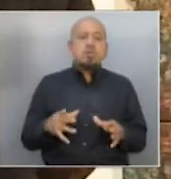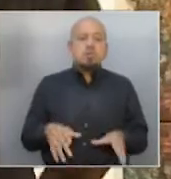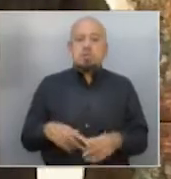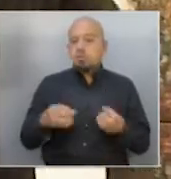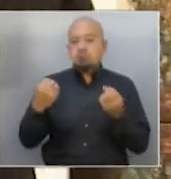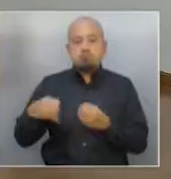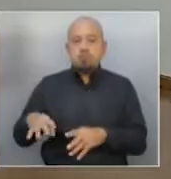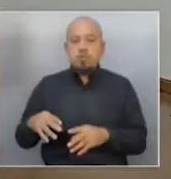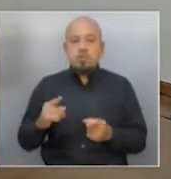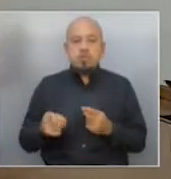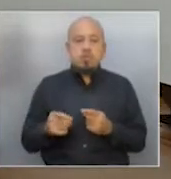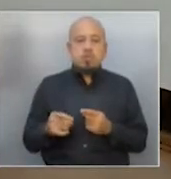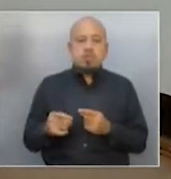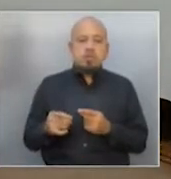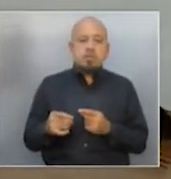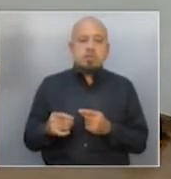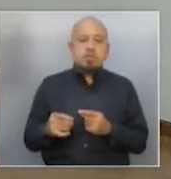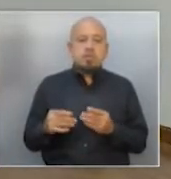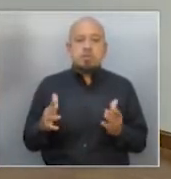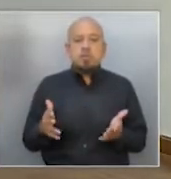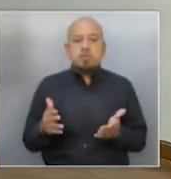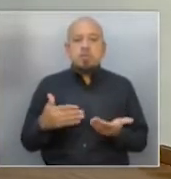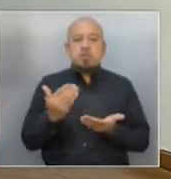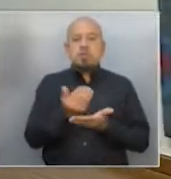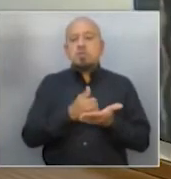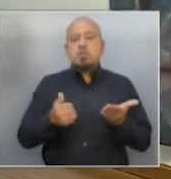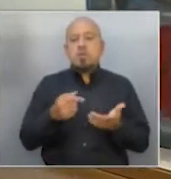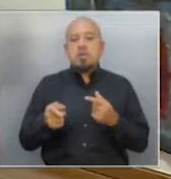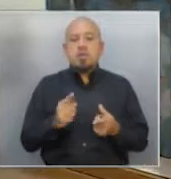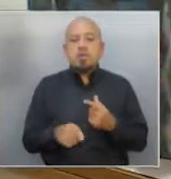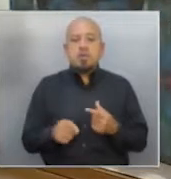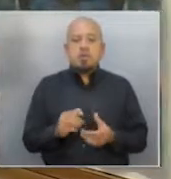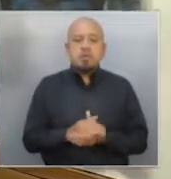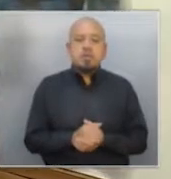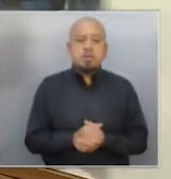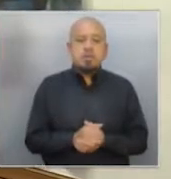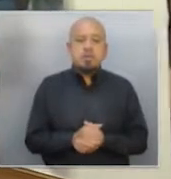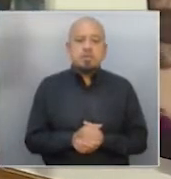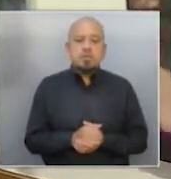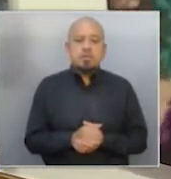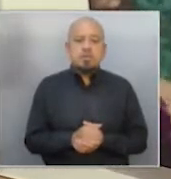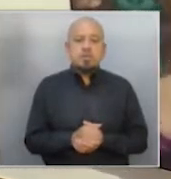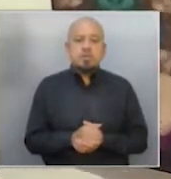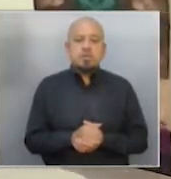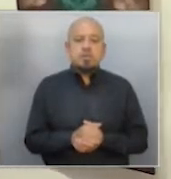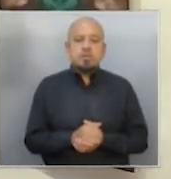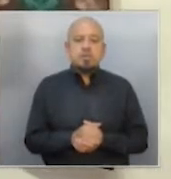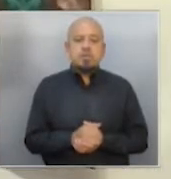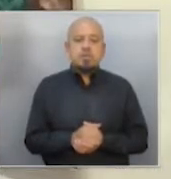para que eso se tire. Y es como sacarle la imperfección a la prenda y hacerla parecer nueva otra vez.